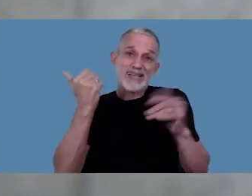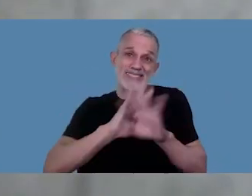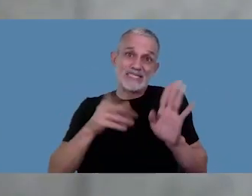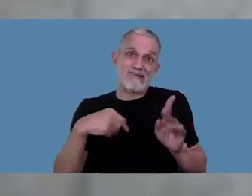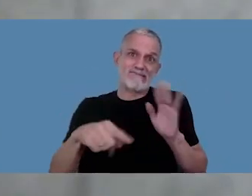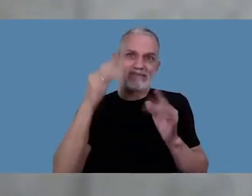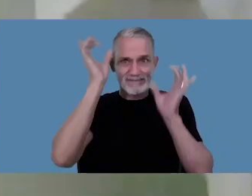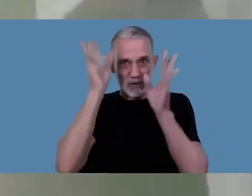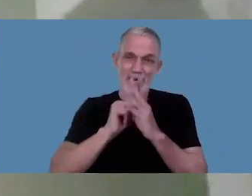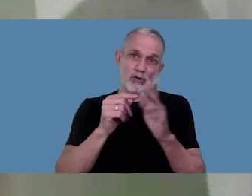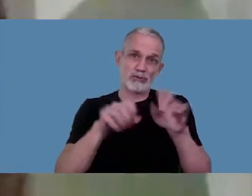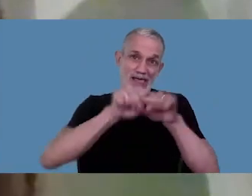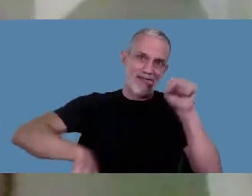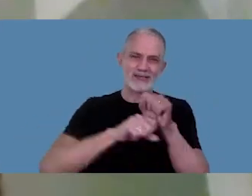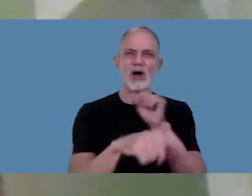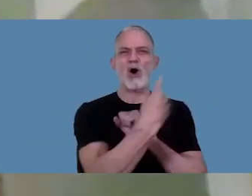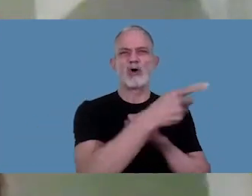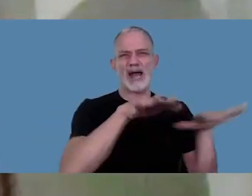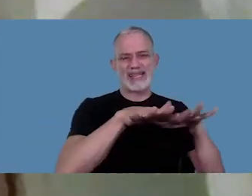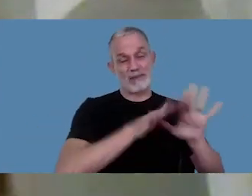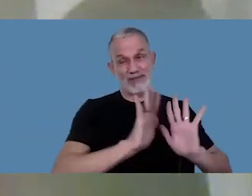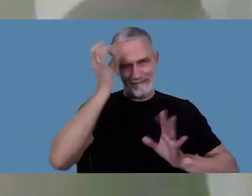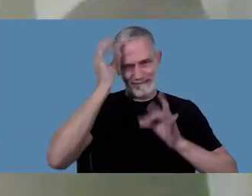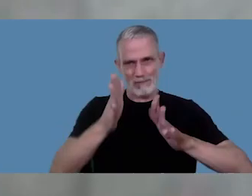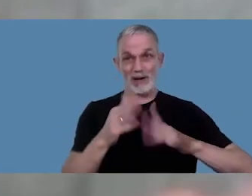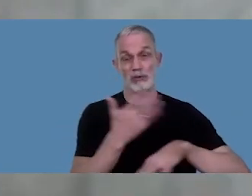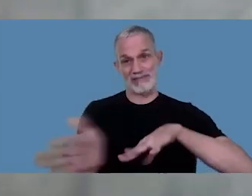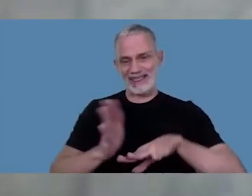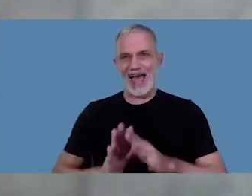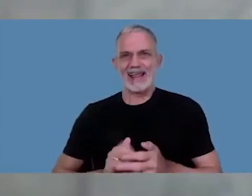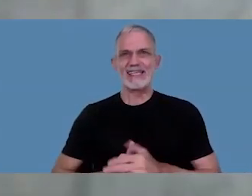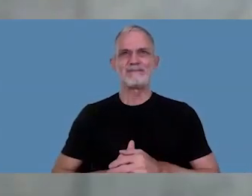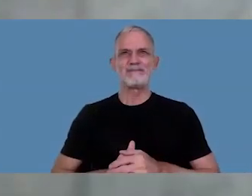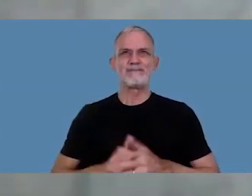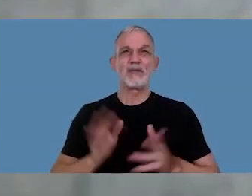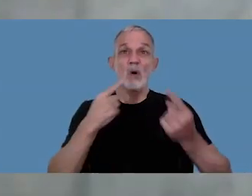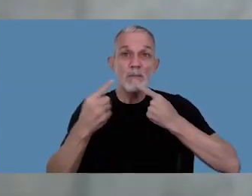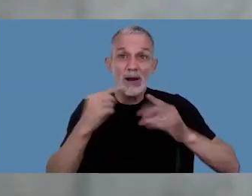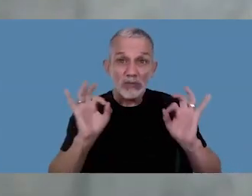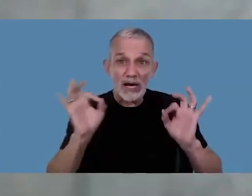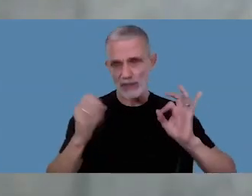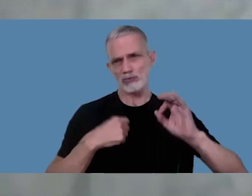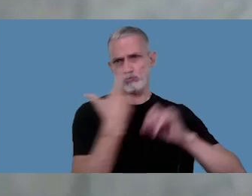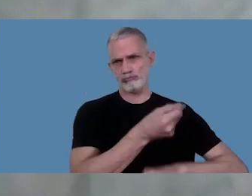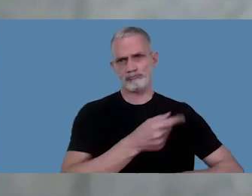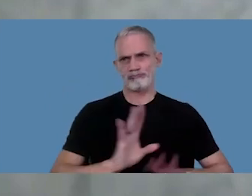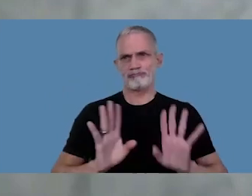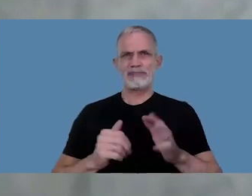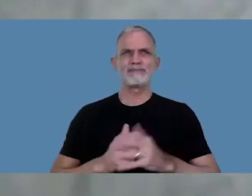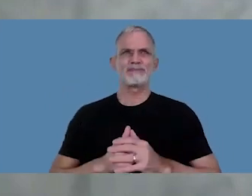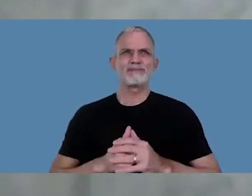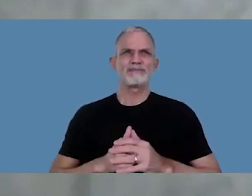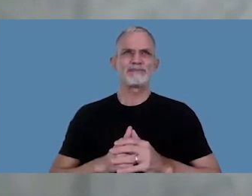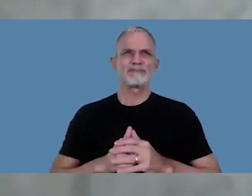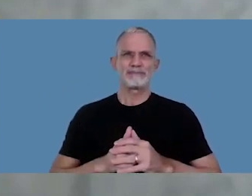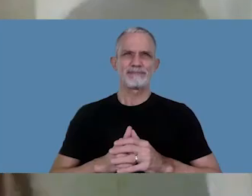actividad. Ah, perdóname, Edgardo, sí, sí, No, sí. no, está Muchísimas bien. Si no hay gracias a ninguna todos. pregunta del tema que tratamos, sí, los dejo